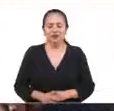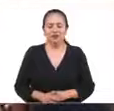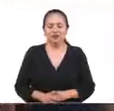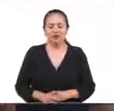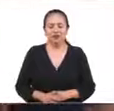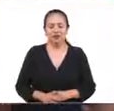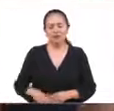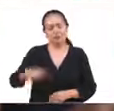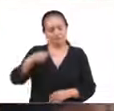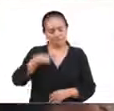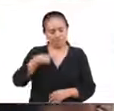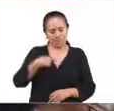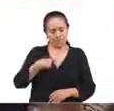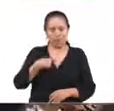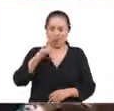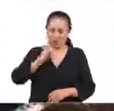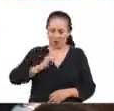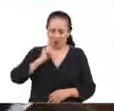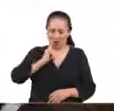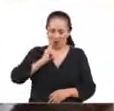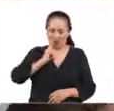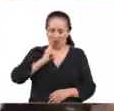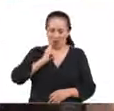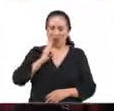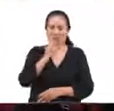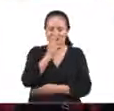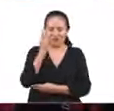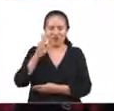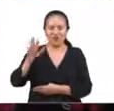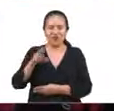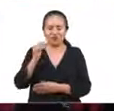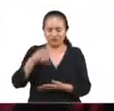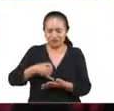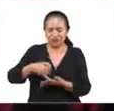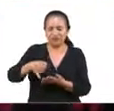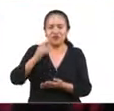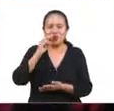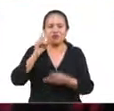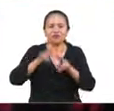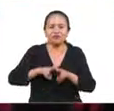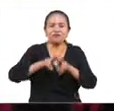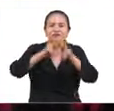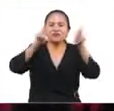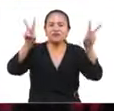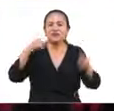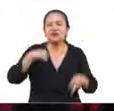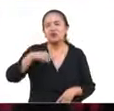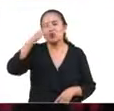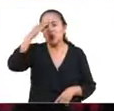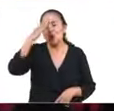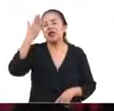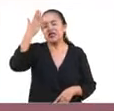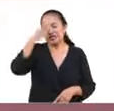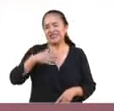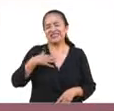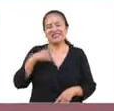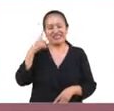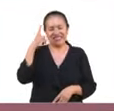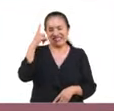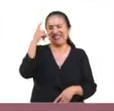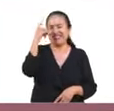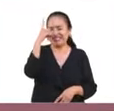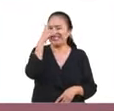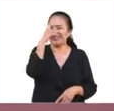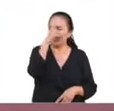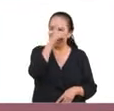Mi visión como mujer originaria de una demarcación agrícola me permite comprender lo difícil que es el desarrollo